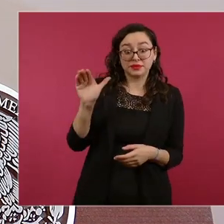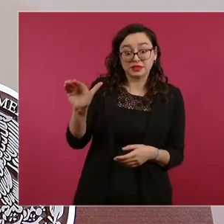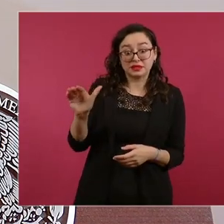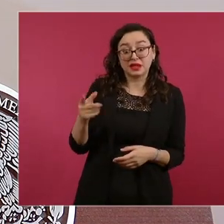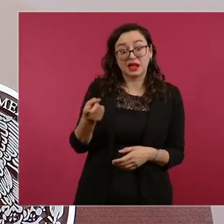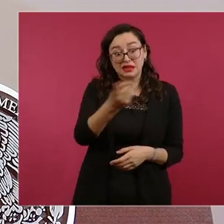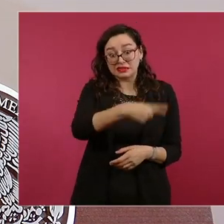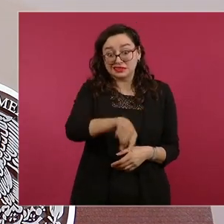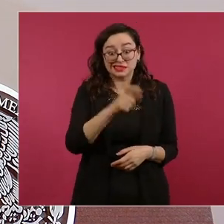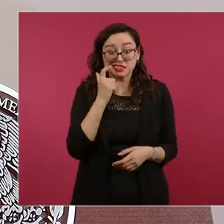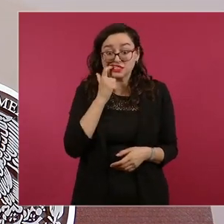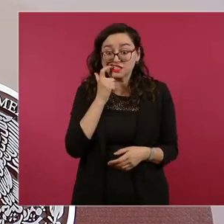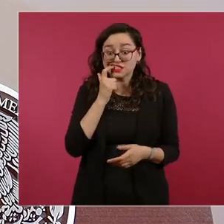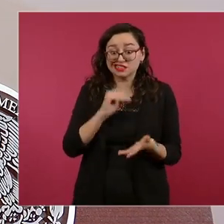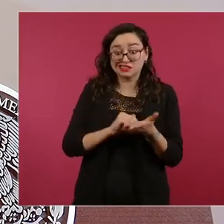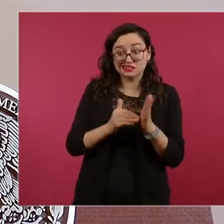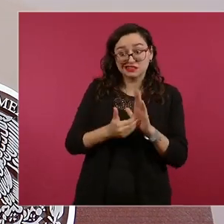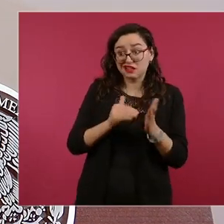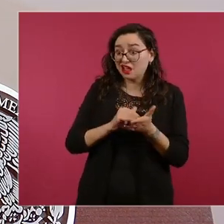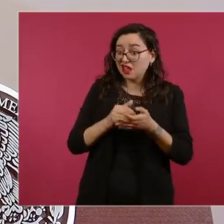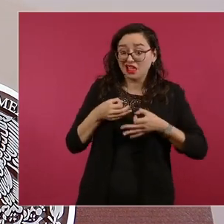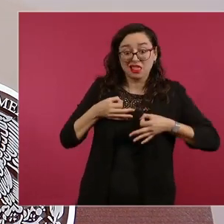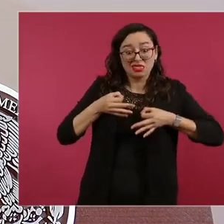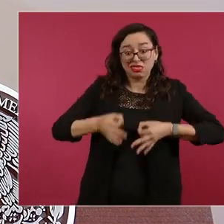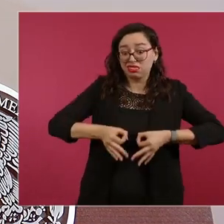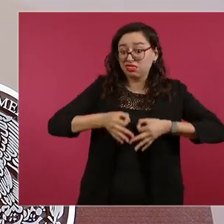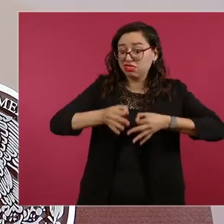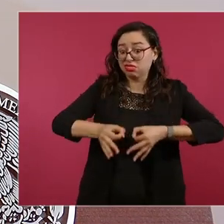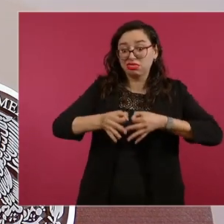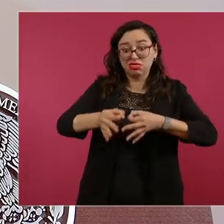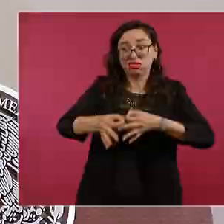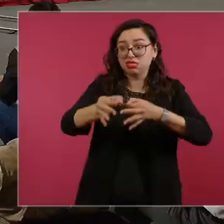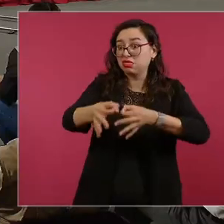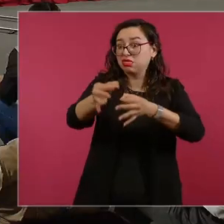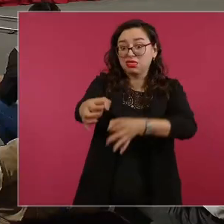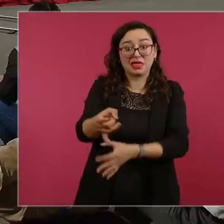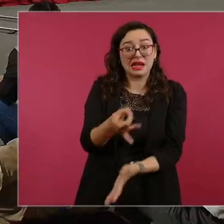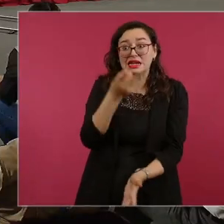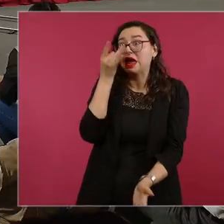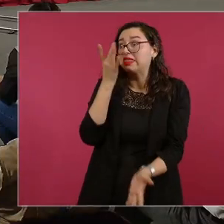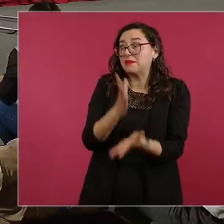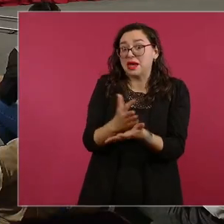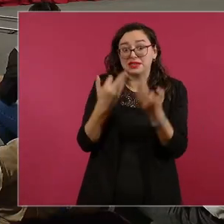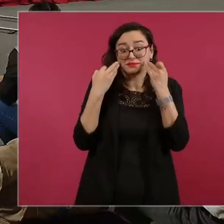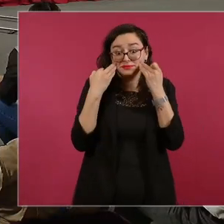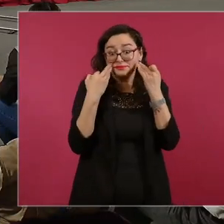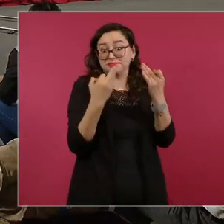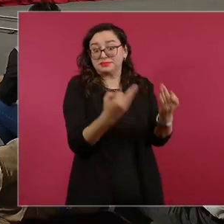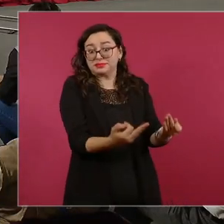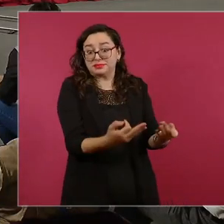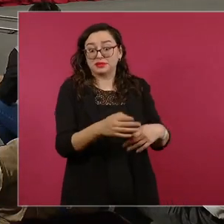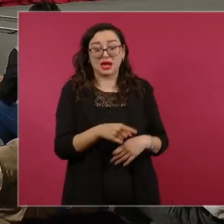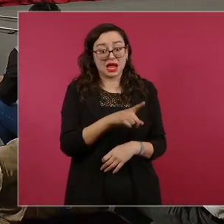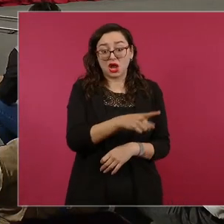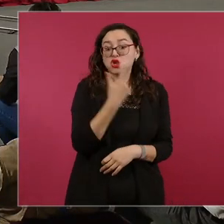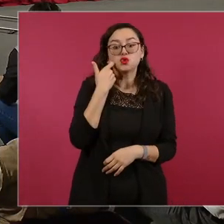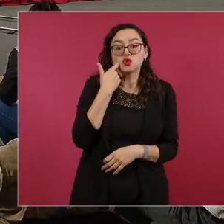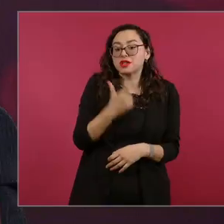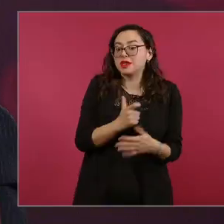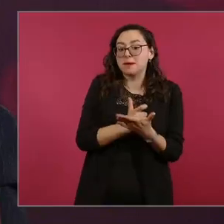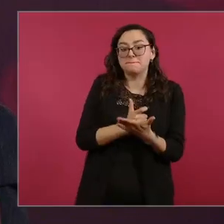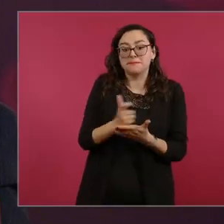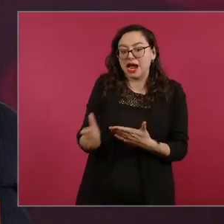estrategias para retrasar las resoluciones de los juicios y el cumplimiento de las obligaciones fiscales.